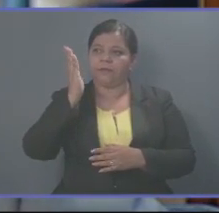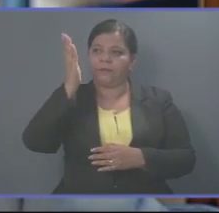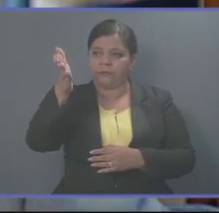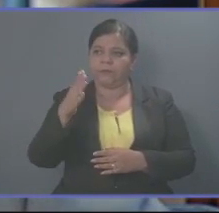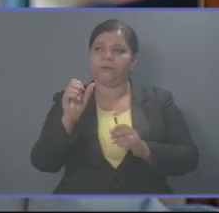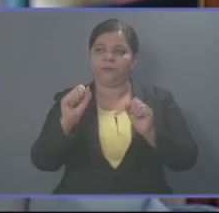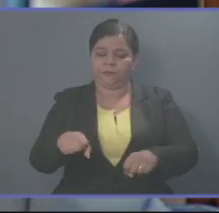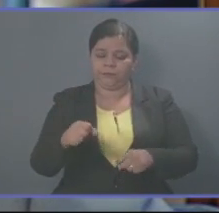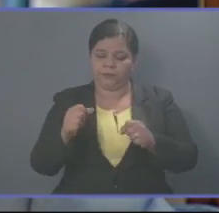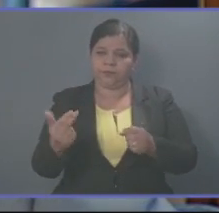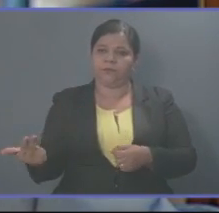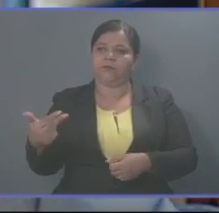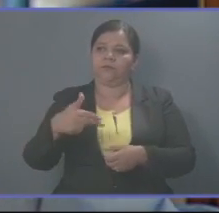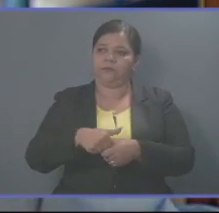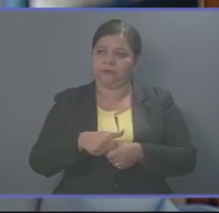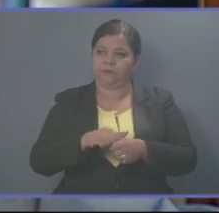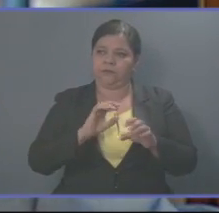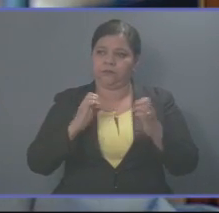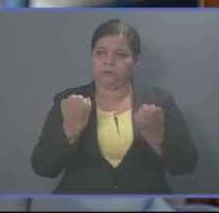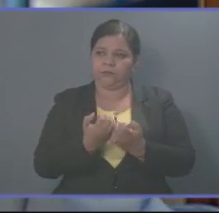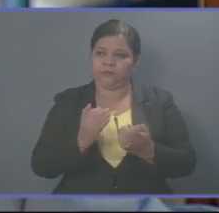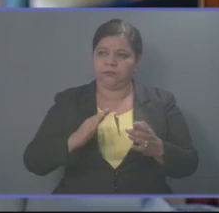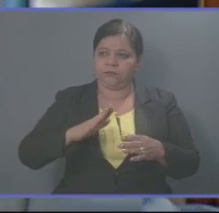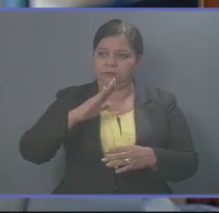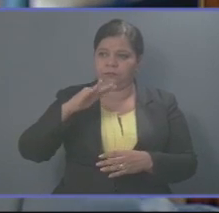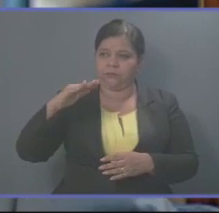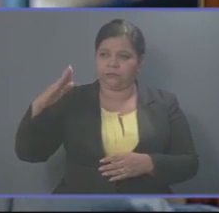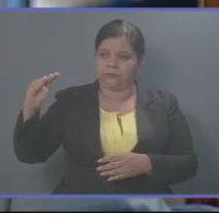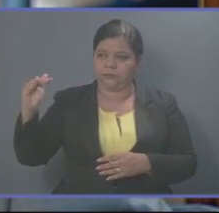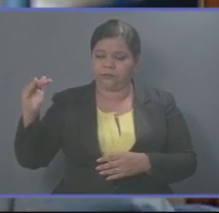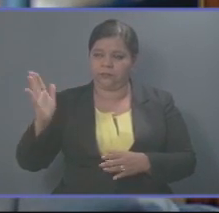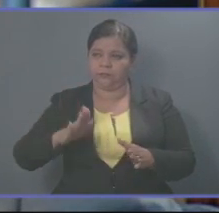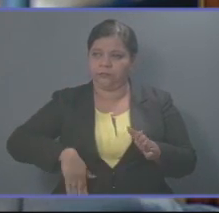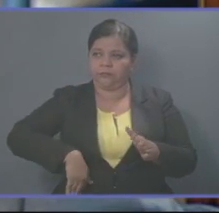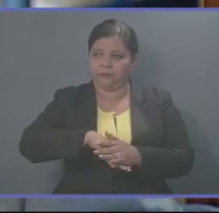cercano en la selección nacional, pues